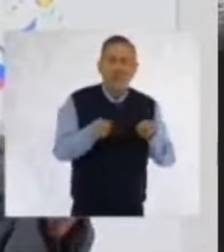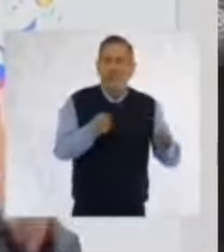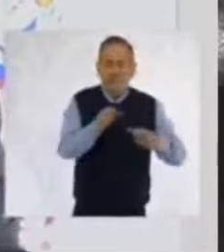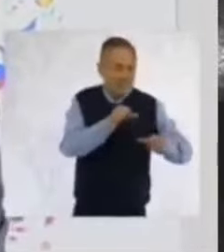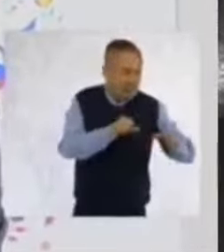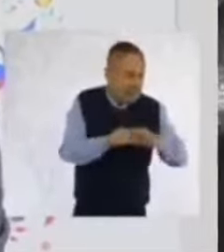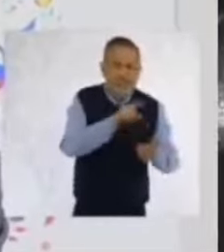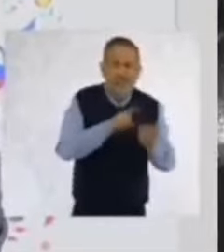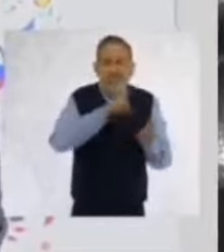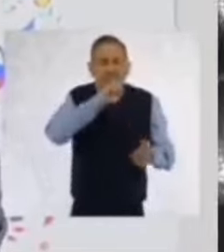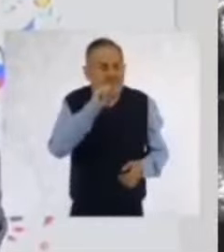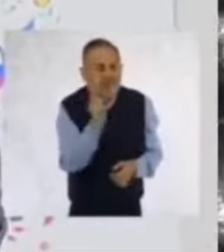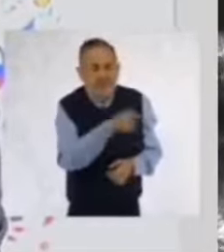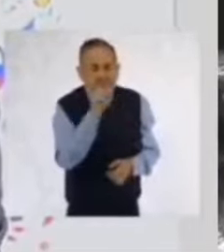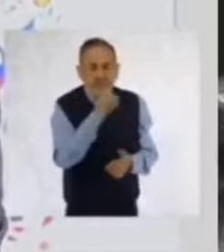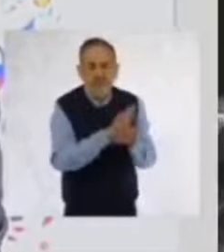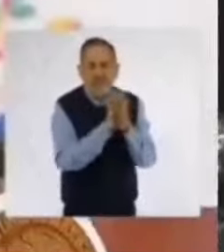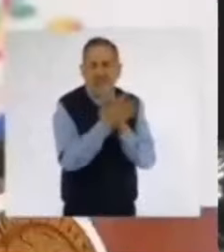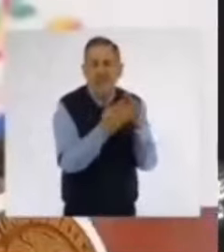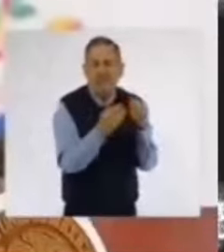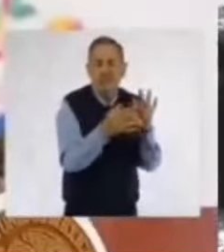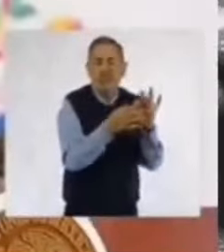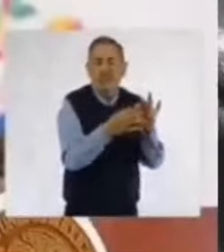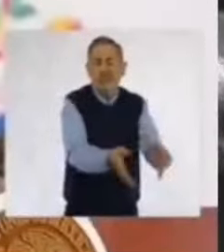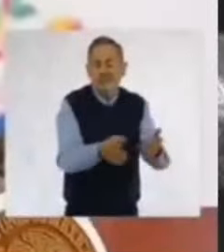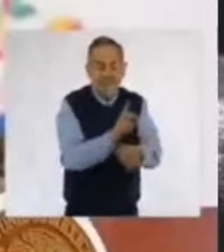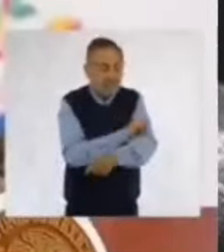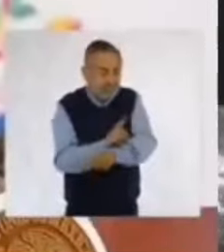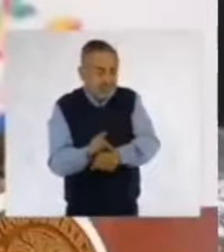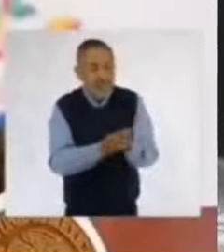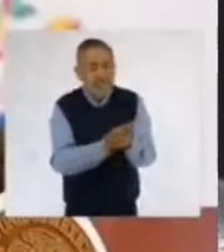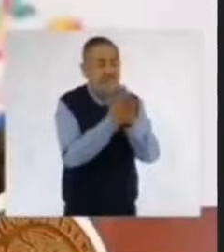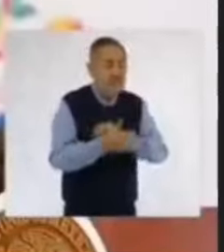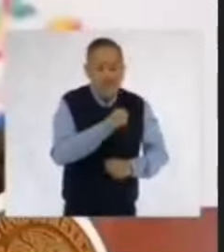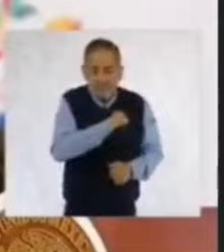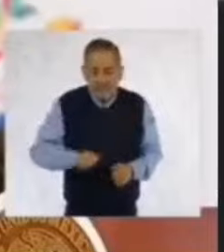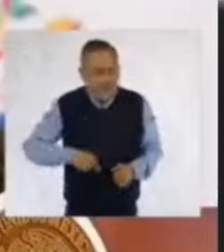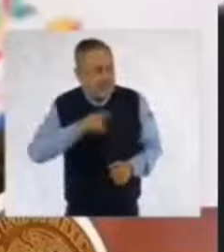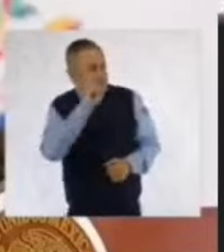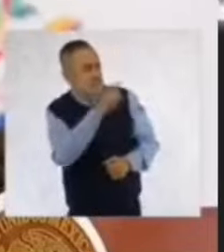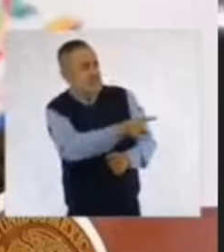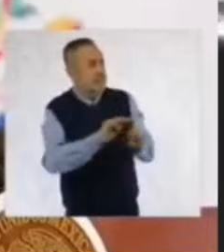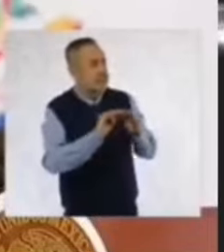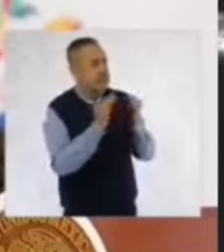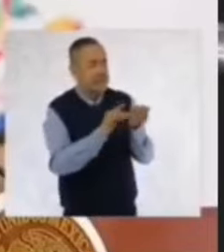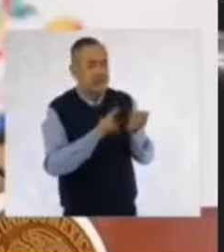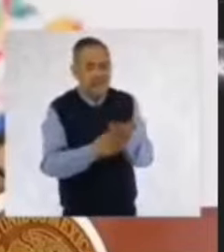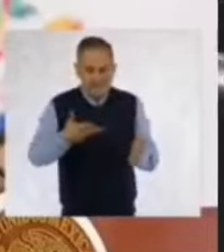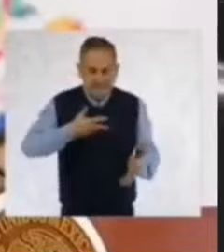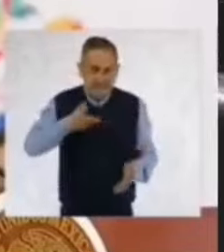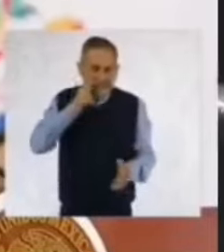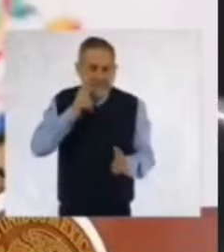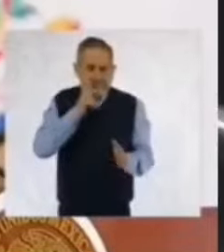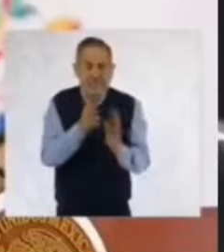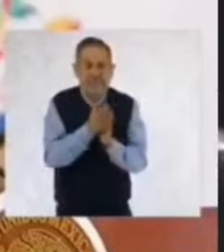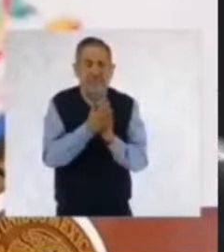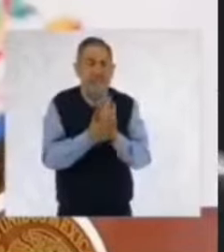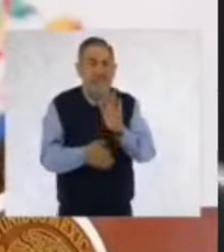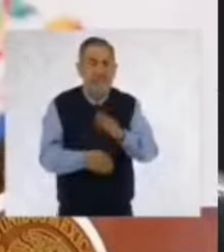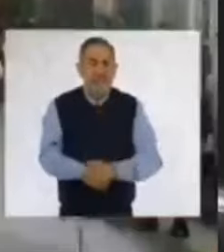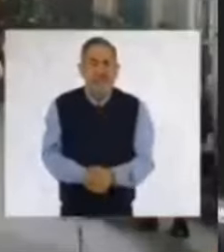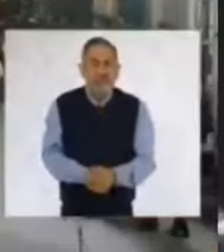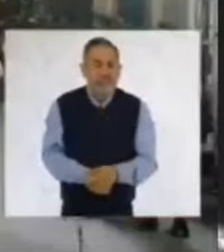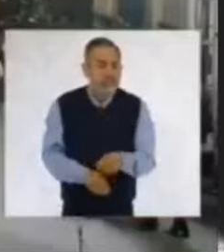ahí porque tiene toda esta escuela de ser un desfachatado y de poder estar diciendo cualquier estupidez como lo realiza